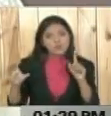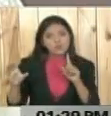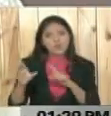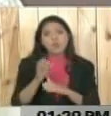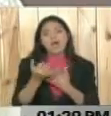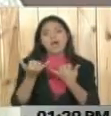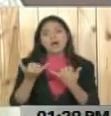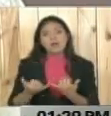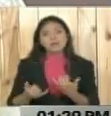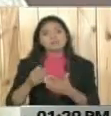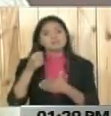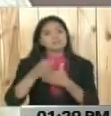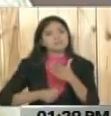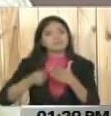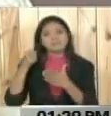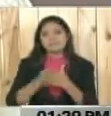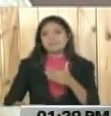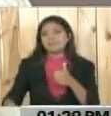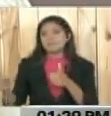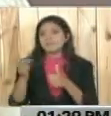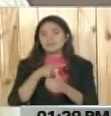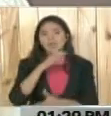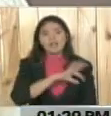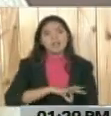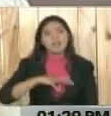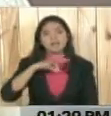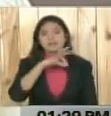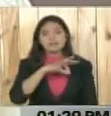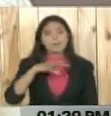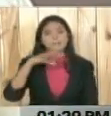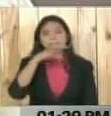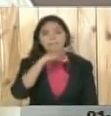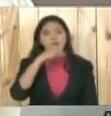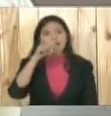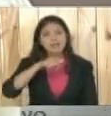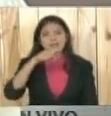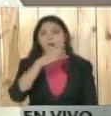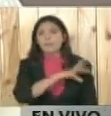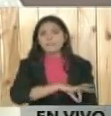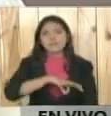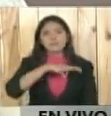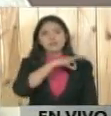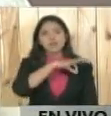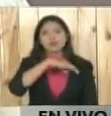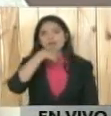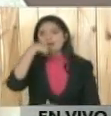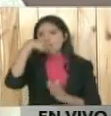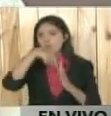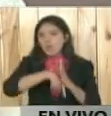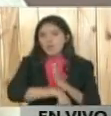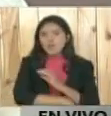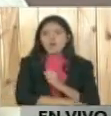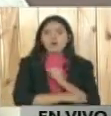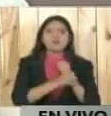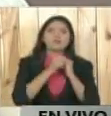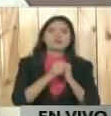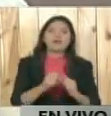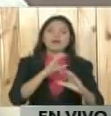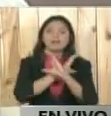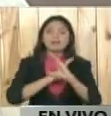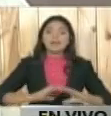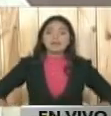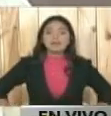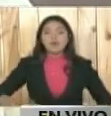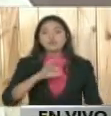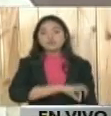donde prevalece, como te decía, el espíritu. Aquí hay una espiritualidad profunda, cristianismo, socialismo